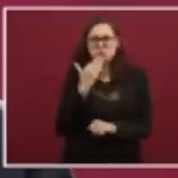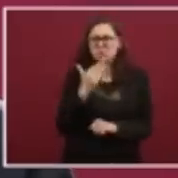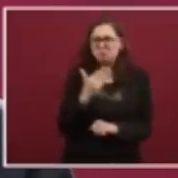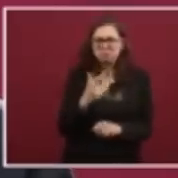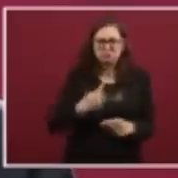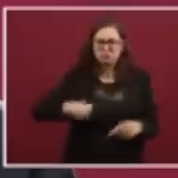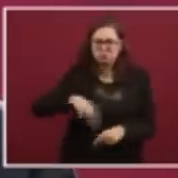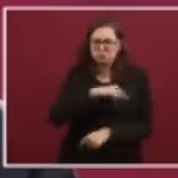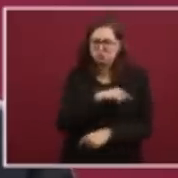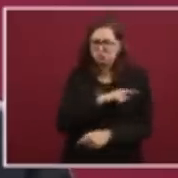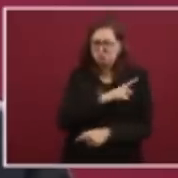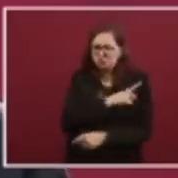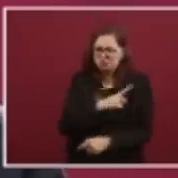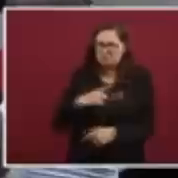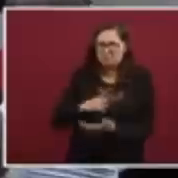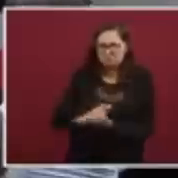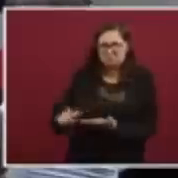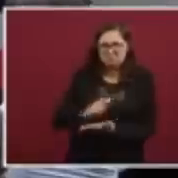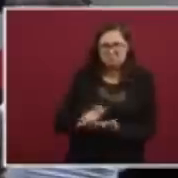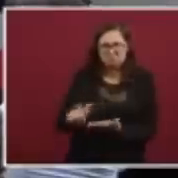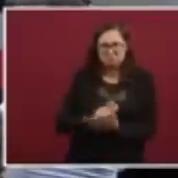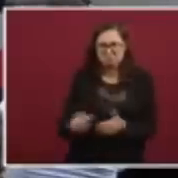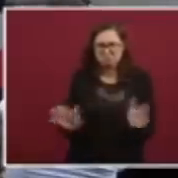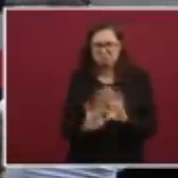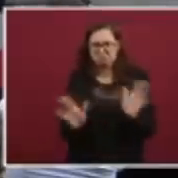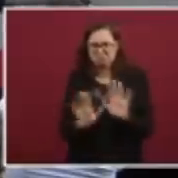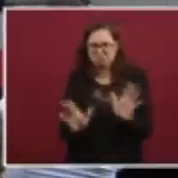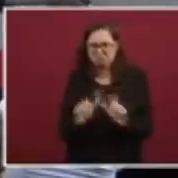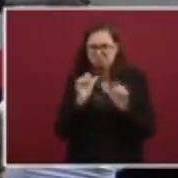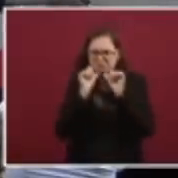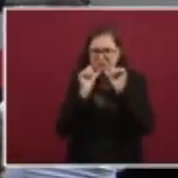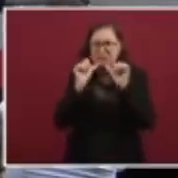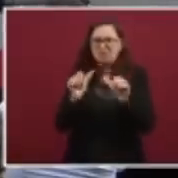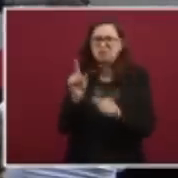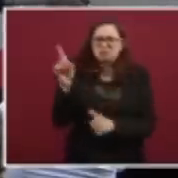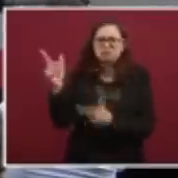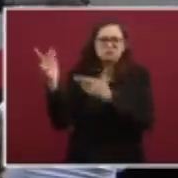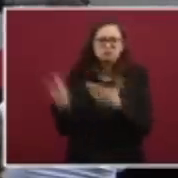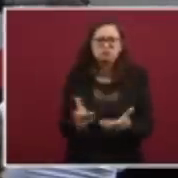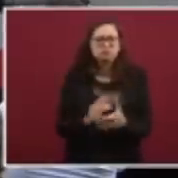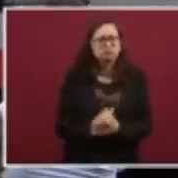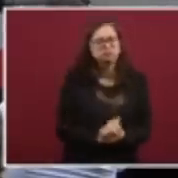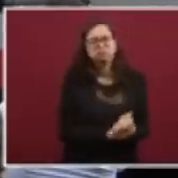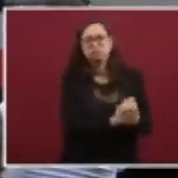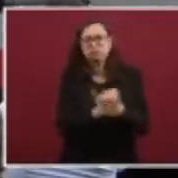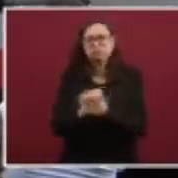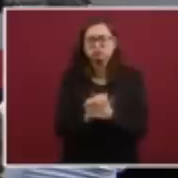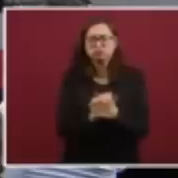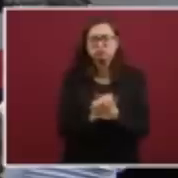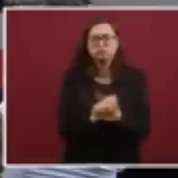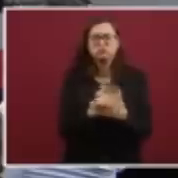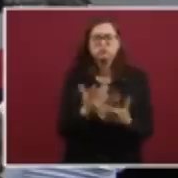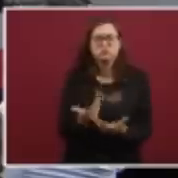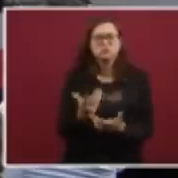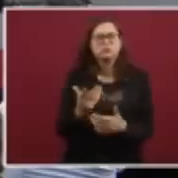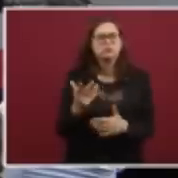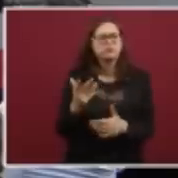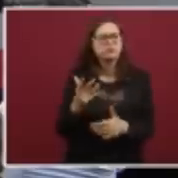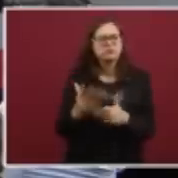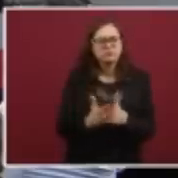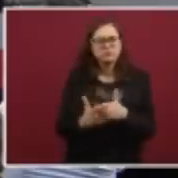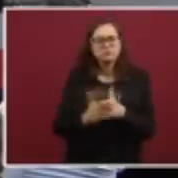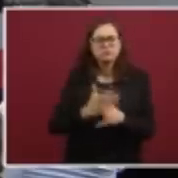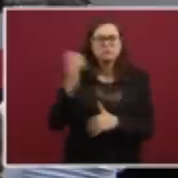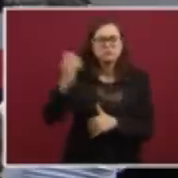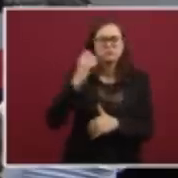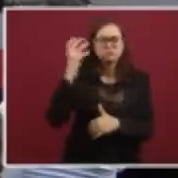contrario, no le vemos nada, pero pues viene a saludar y viene, tengo entendido que viene de hecho a un evento sobre todo de